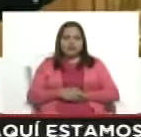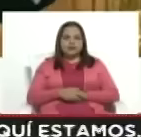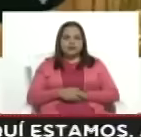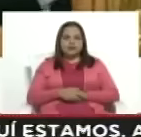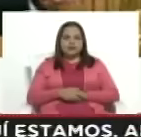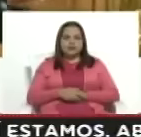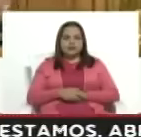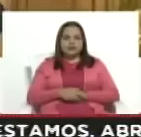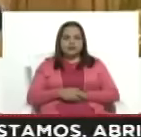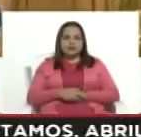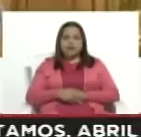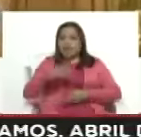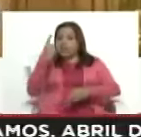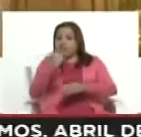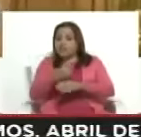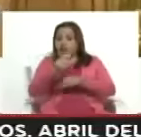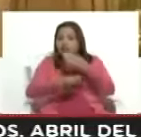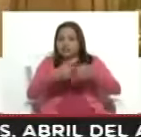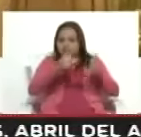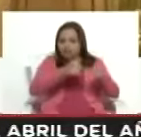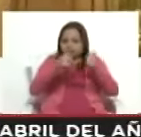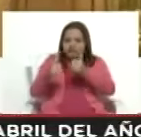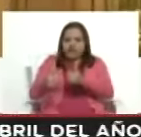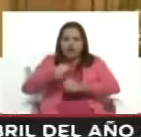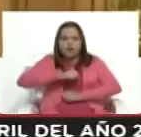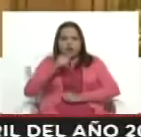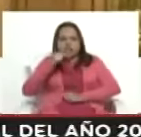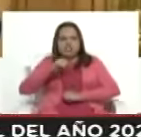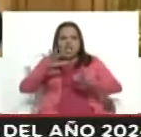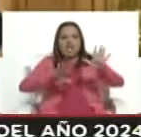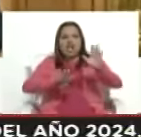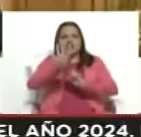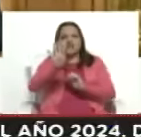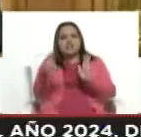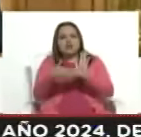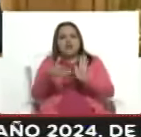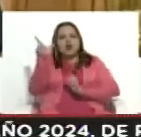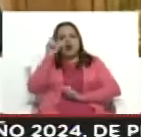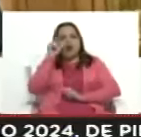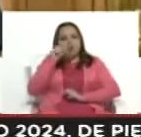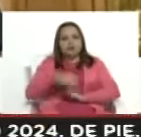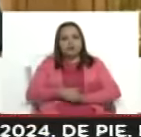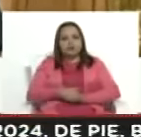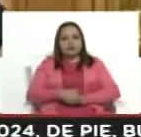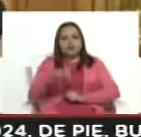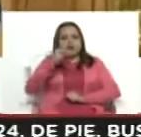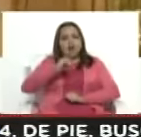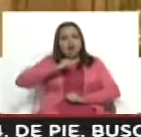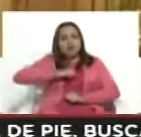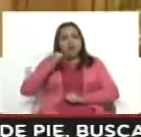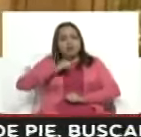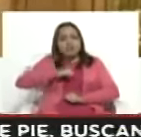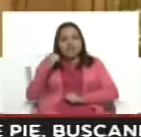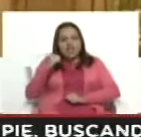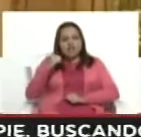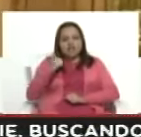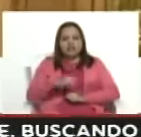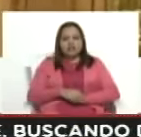Y tuvimos que tomar la Policía Metropolitana, 14.000 hombres tenía la Policía Metropolitana,